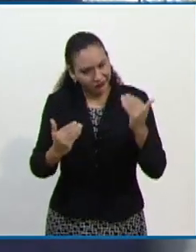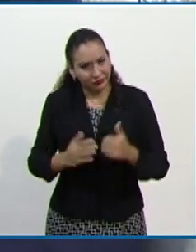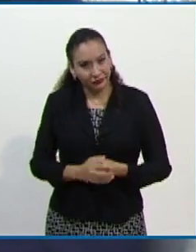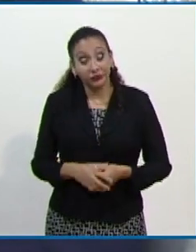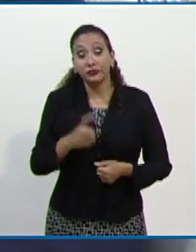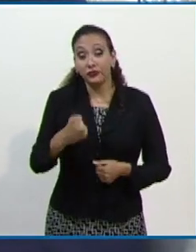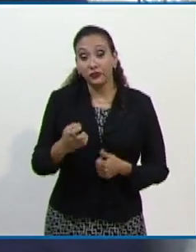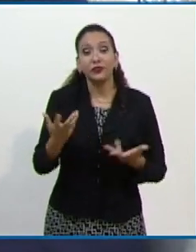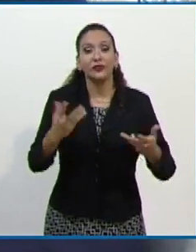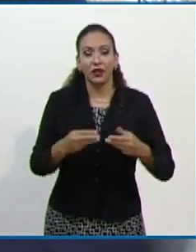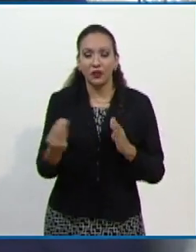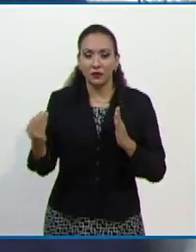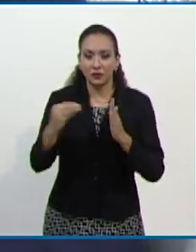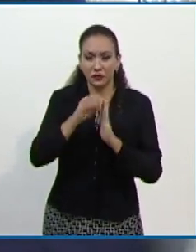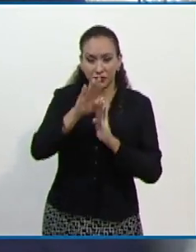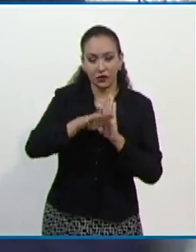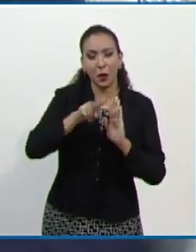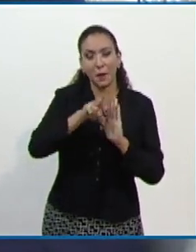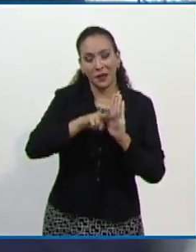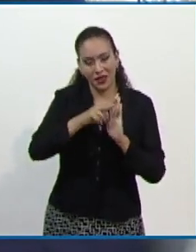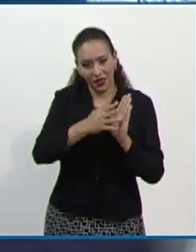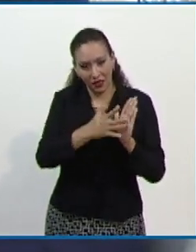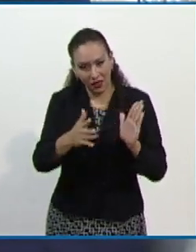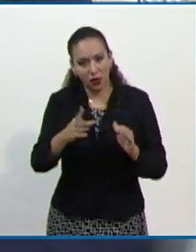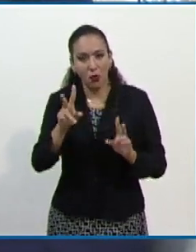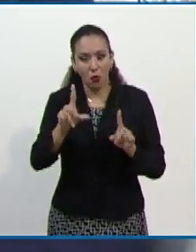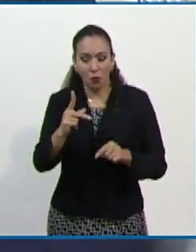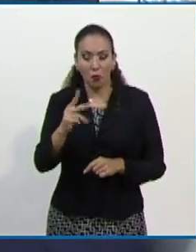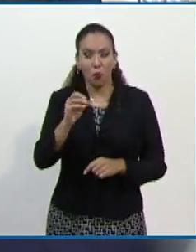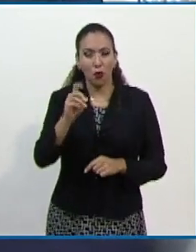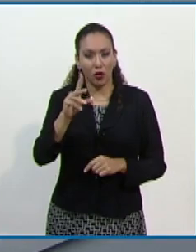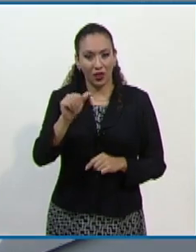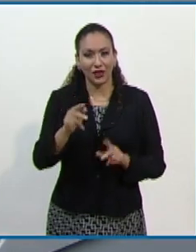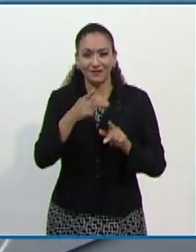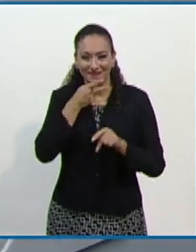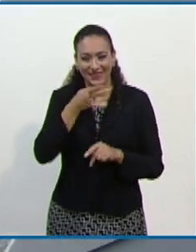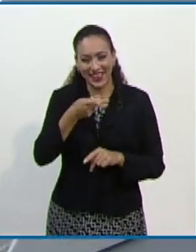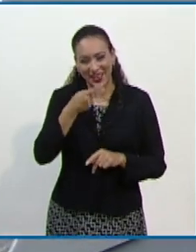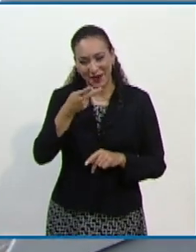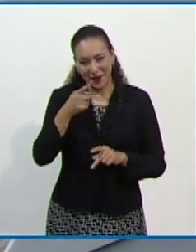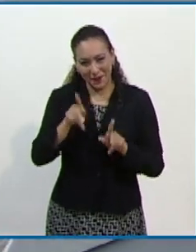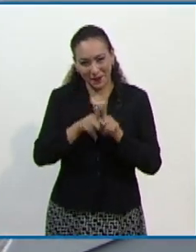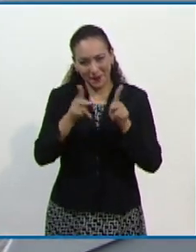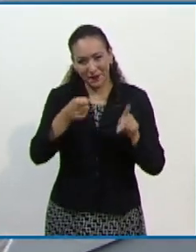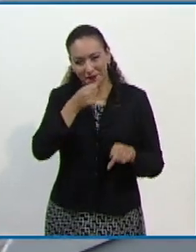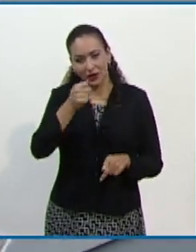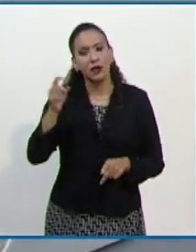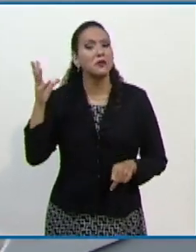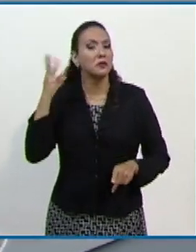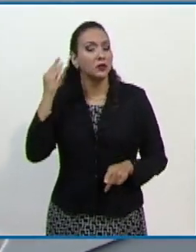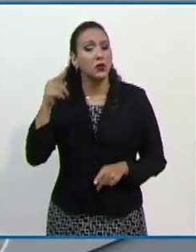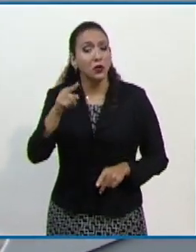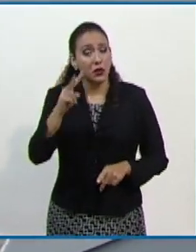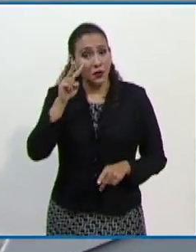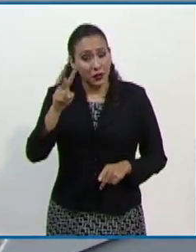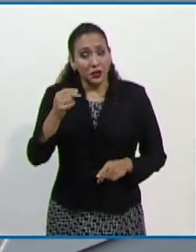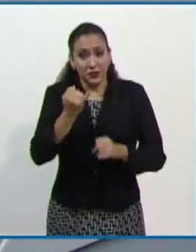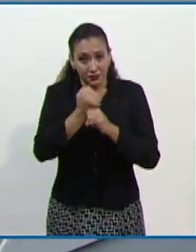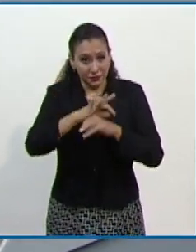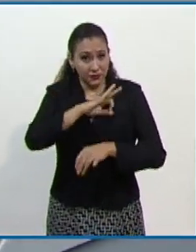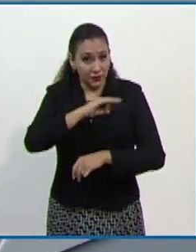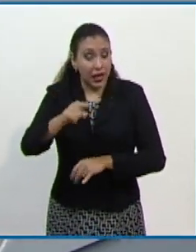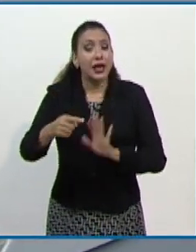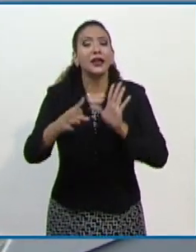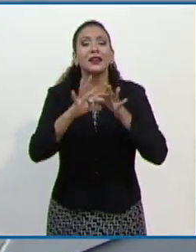Jurisprudencia en Modo Fácil del Tribunal Electoral. Indicó que estas medidas compensatorias están diseñadas para enfrentar y revertir